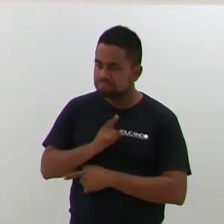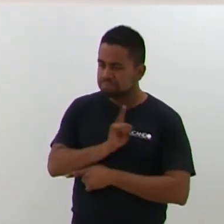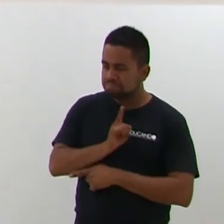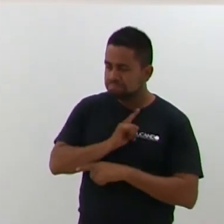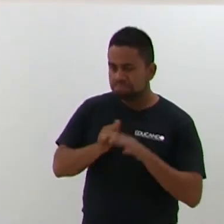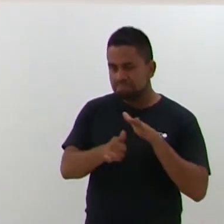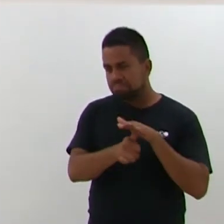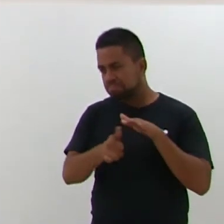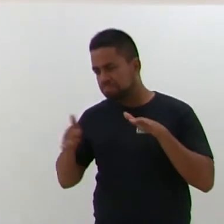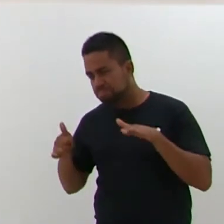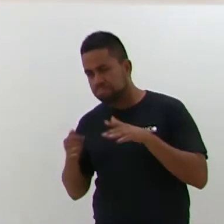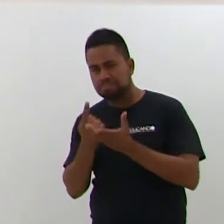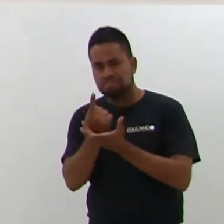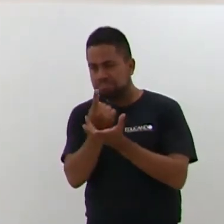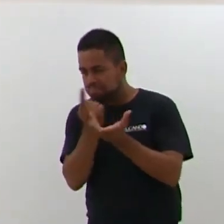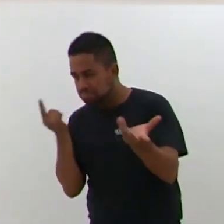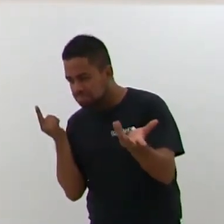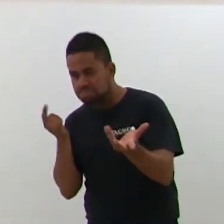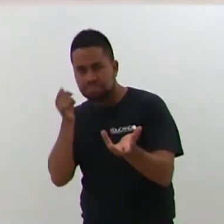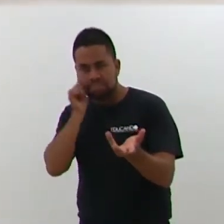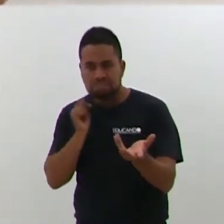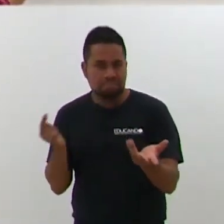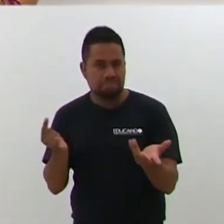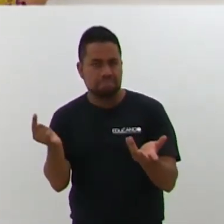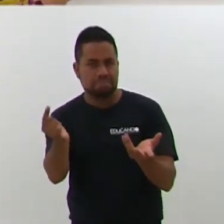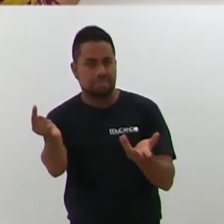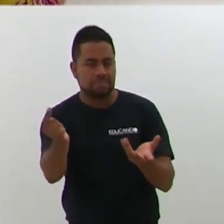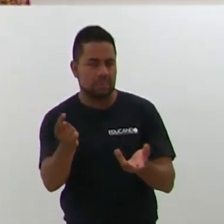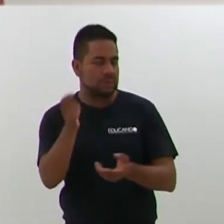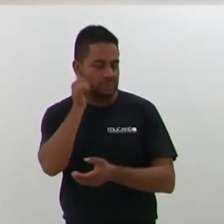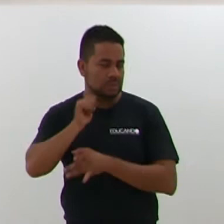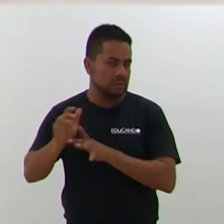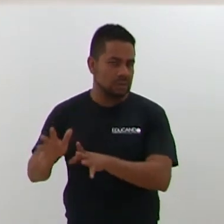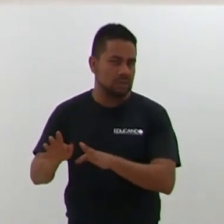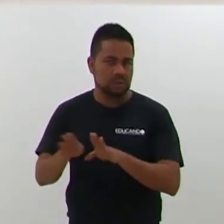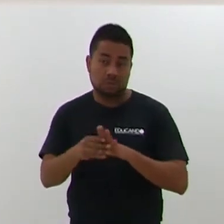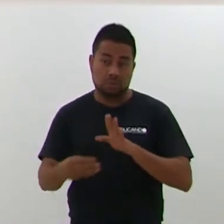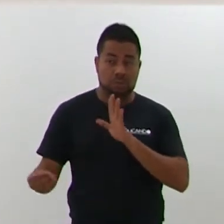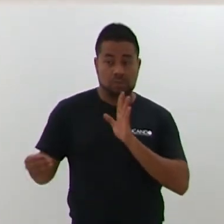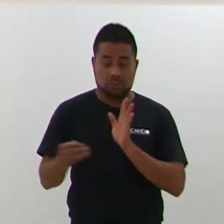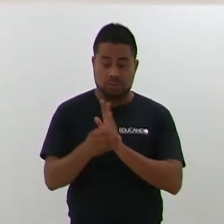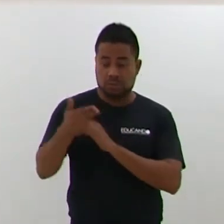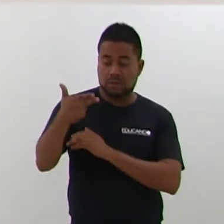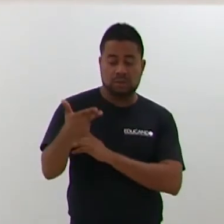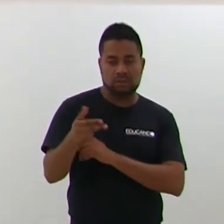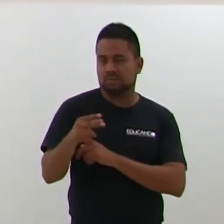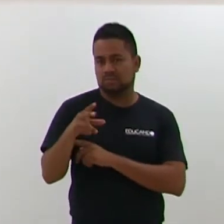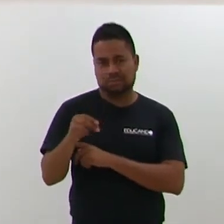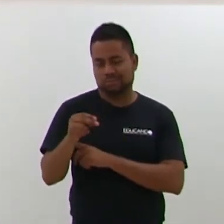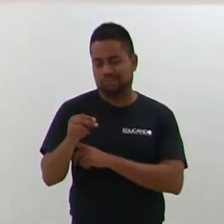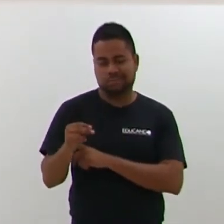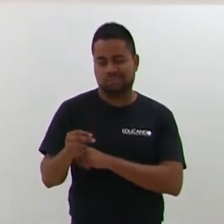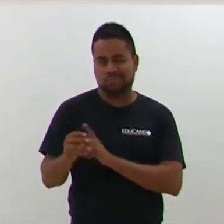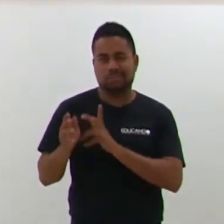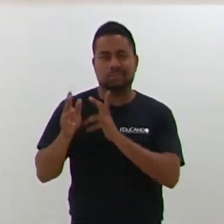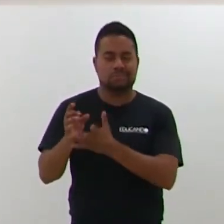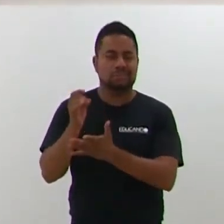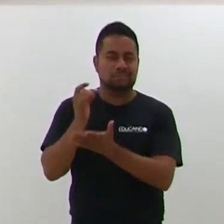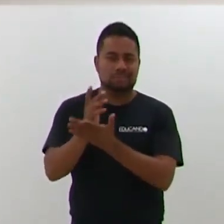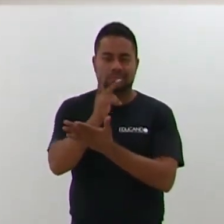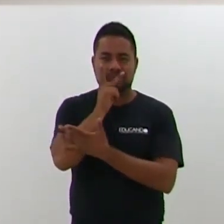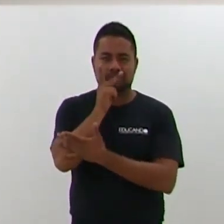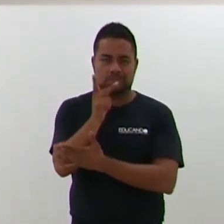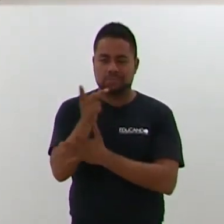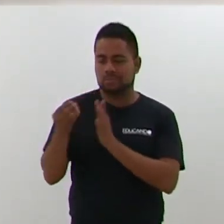se aísla, que se separa. También en este caso no se aplica la regla de que hay que